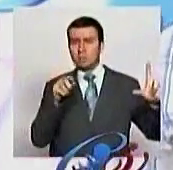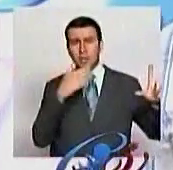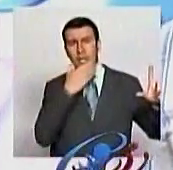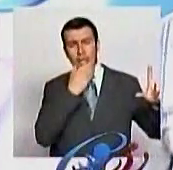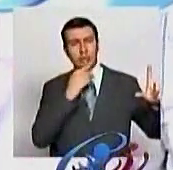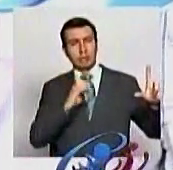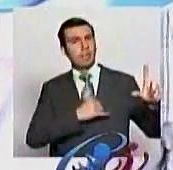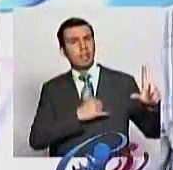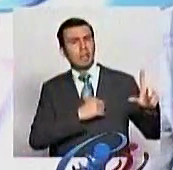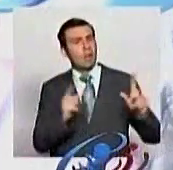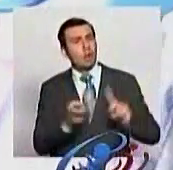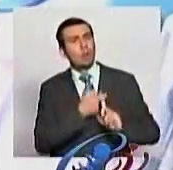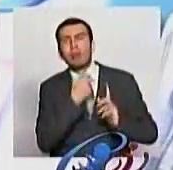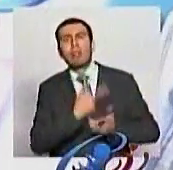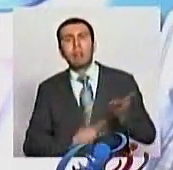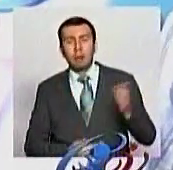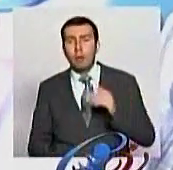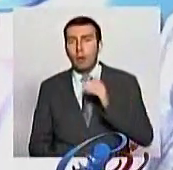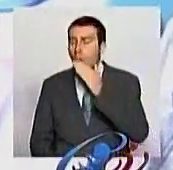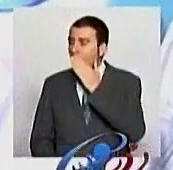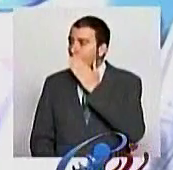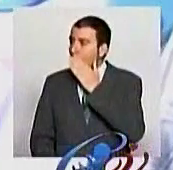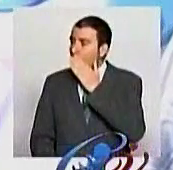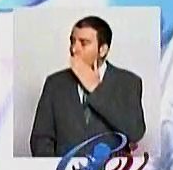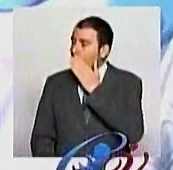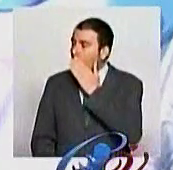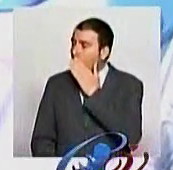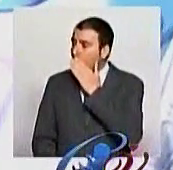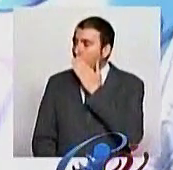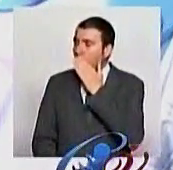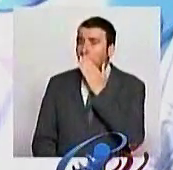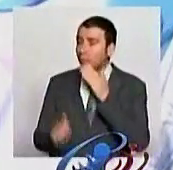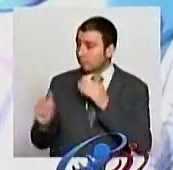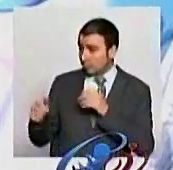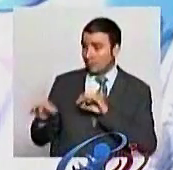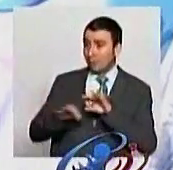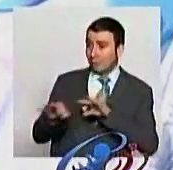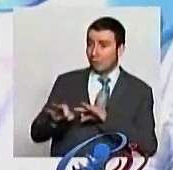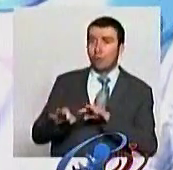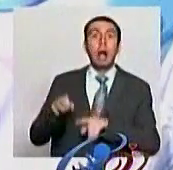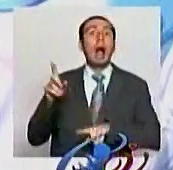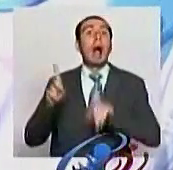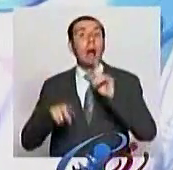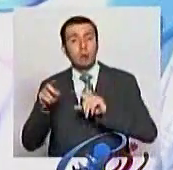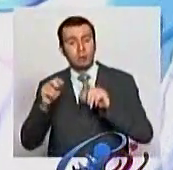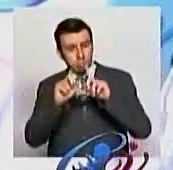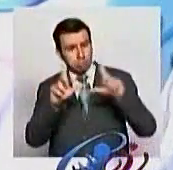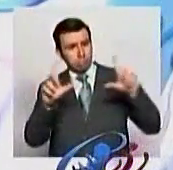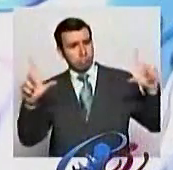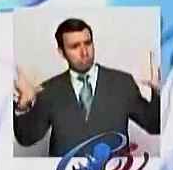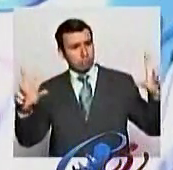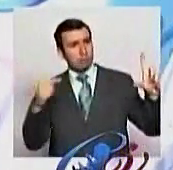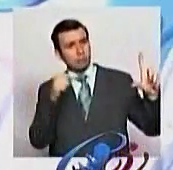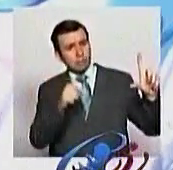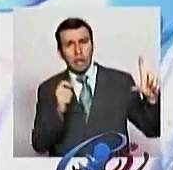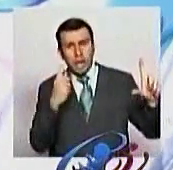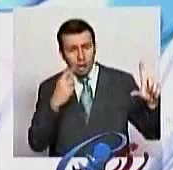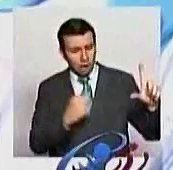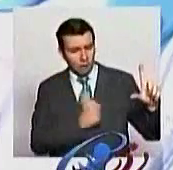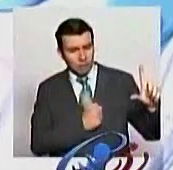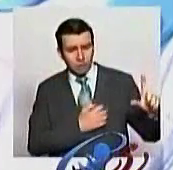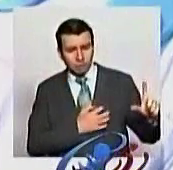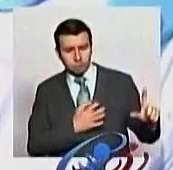es la preocupación. Entonces usted venía hablando que algunos pacientes, por ejemplo, les puede salir un lado del corazón más